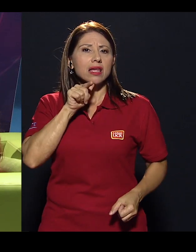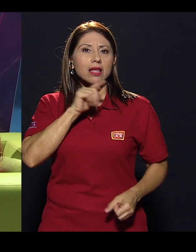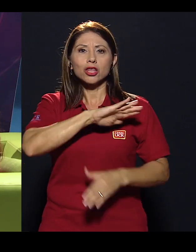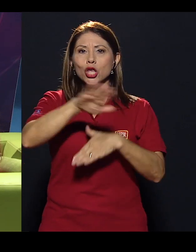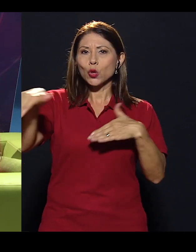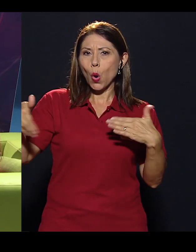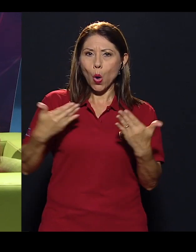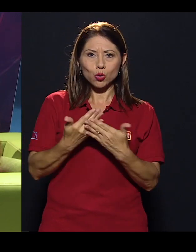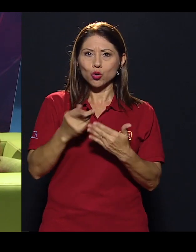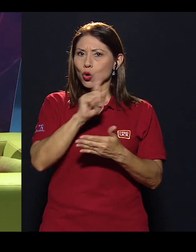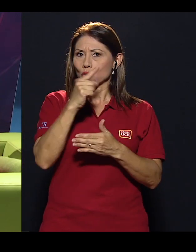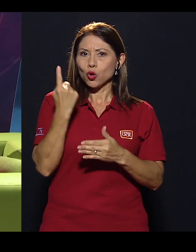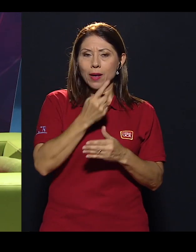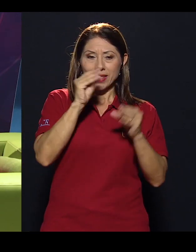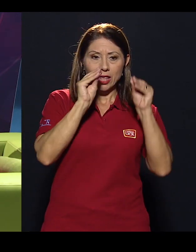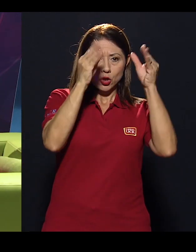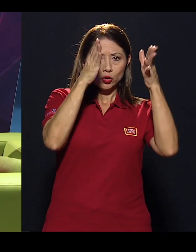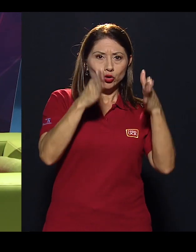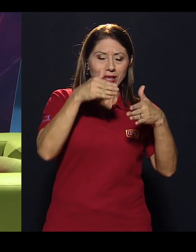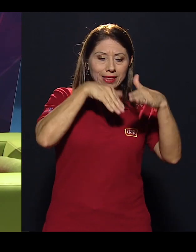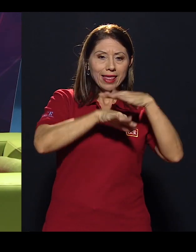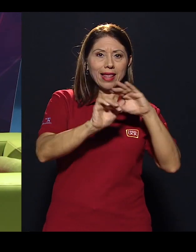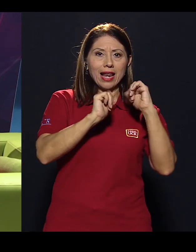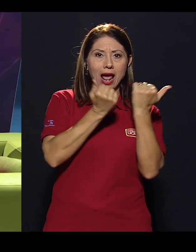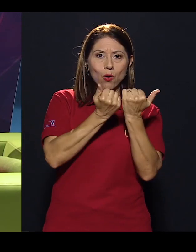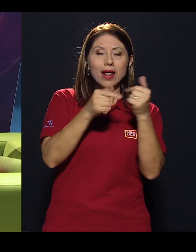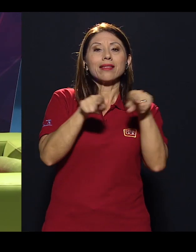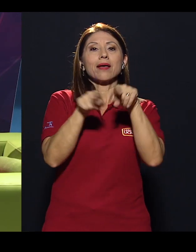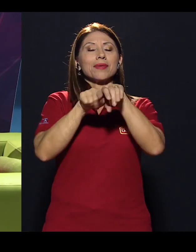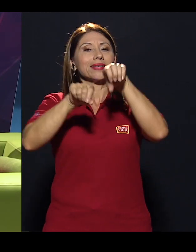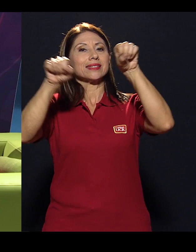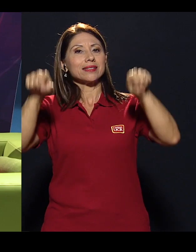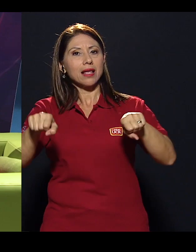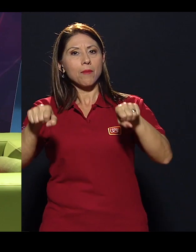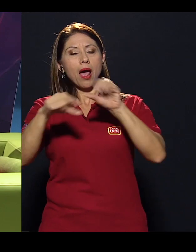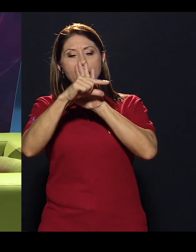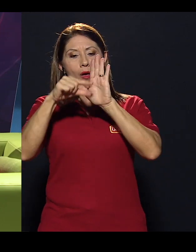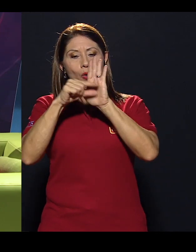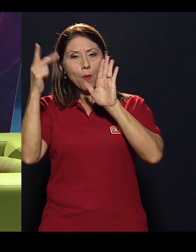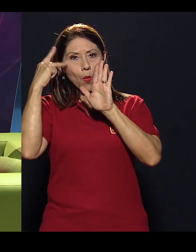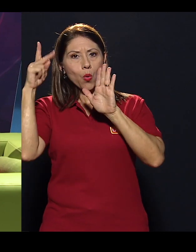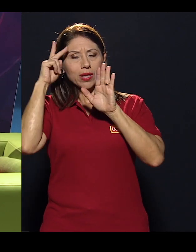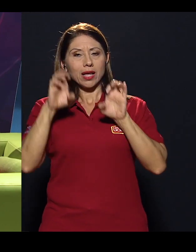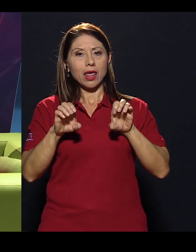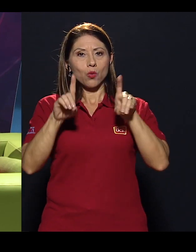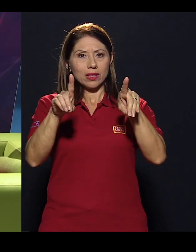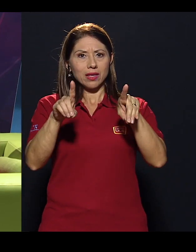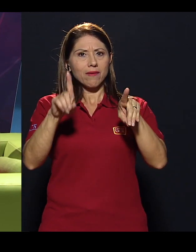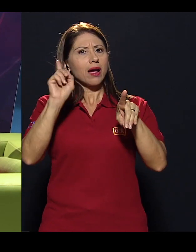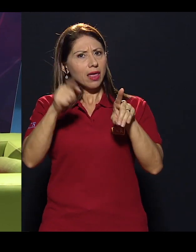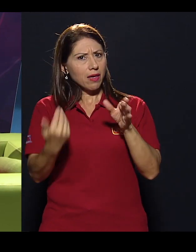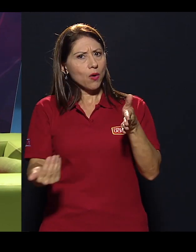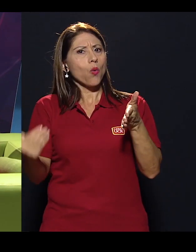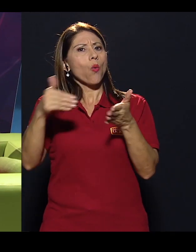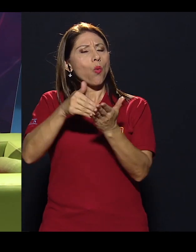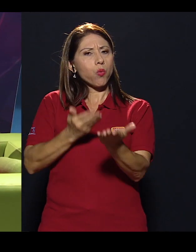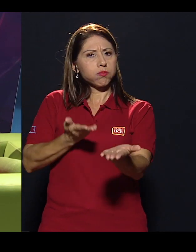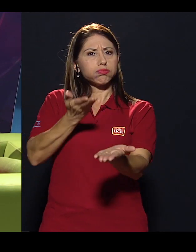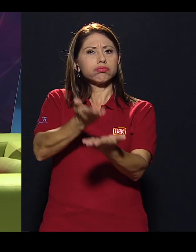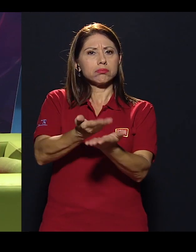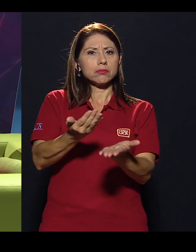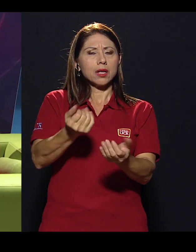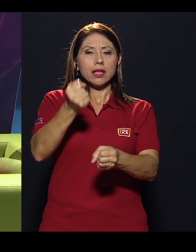todos, no solo del docente de aula, sino del sistema, de la política educativa que también tiene que reformularse y de